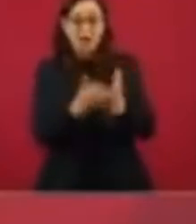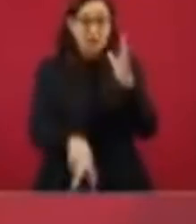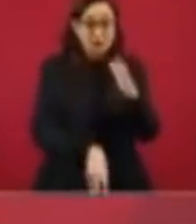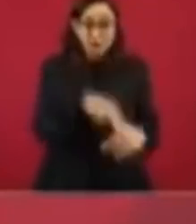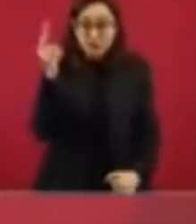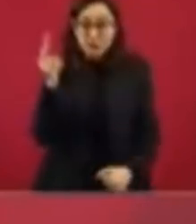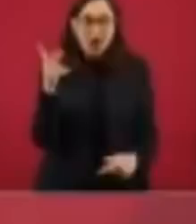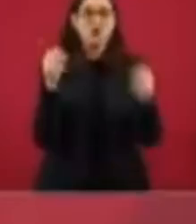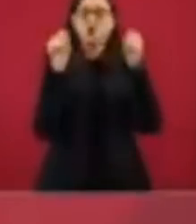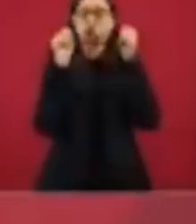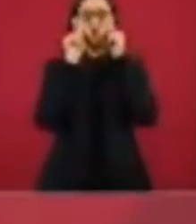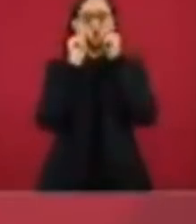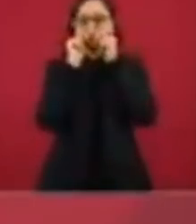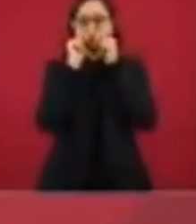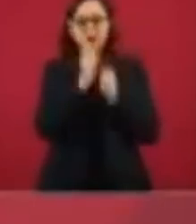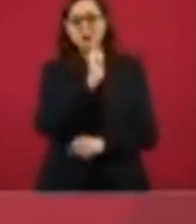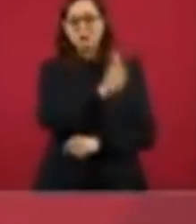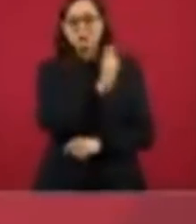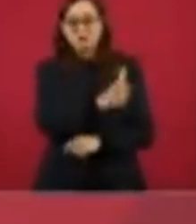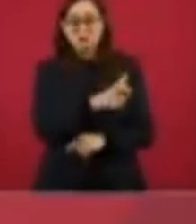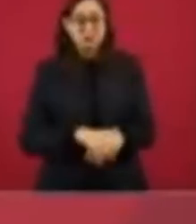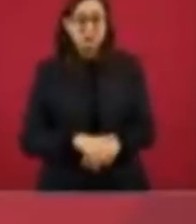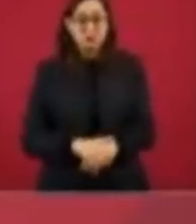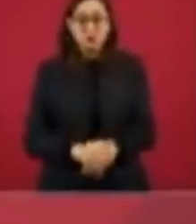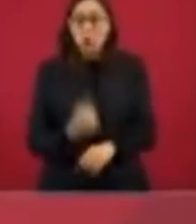pagarles antes de que hubiese un recluso,